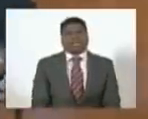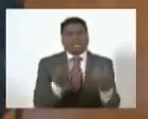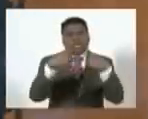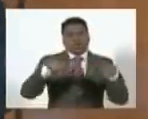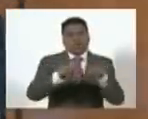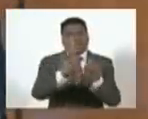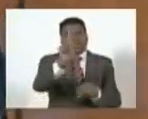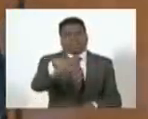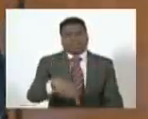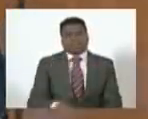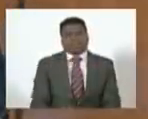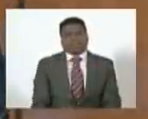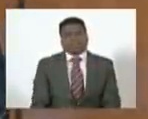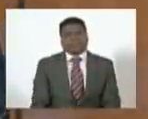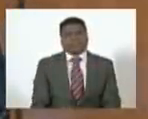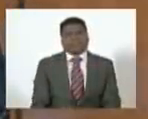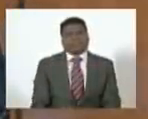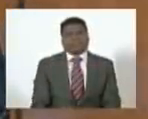Igualmente,